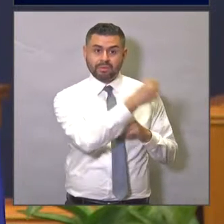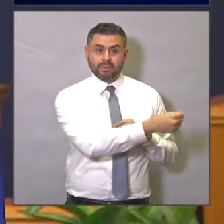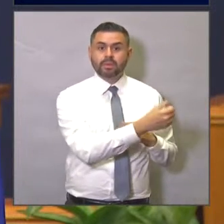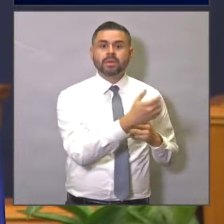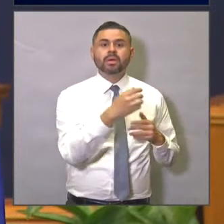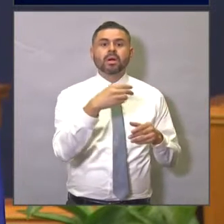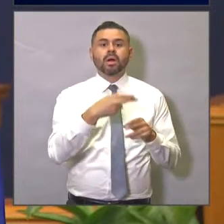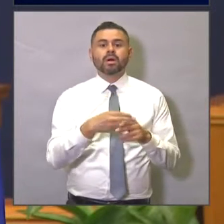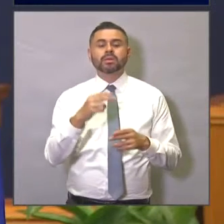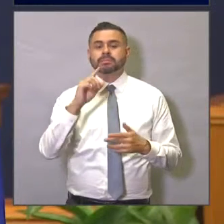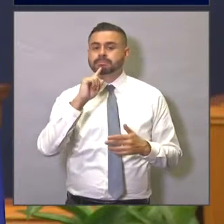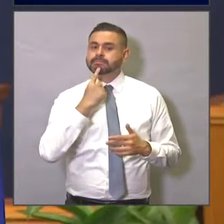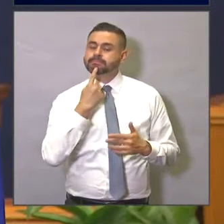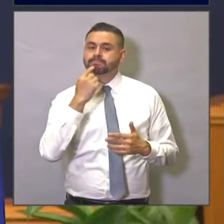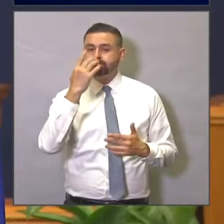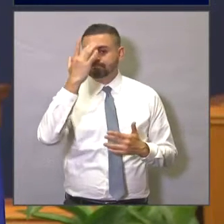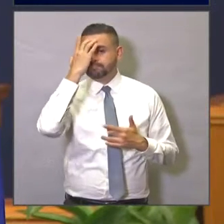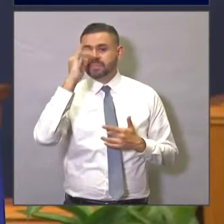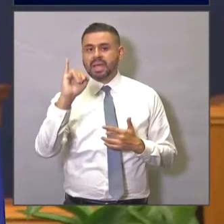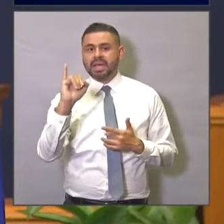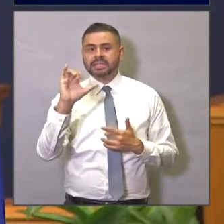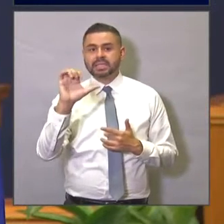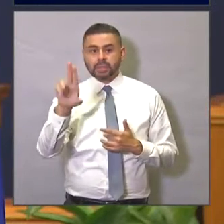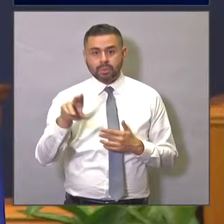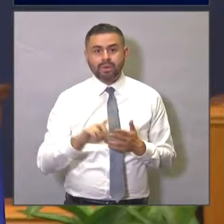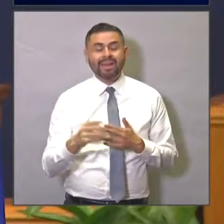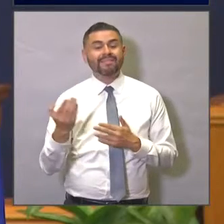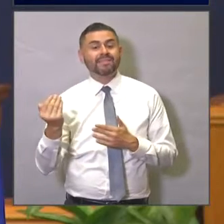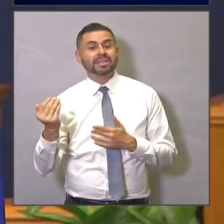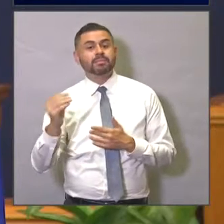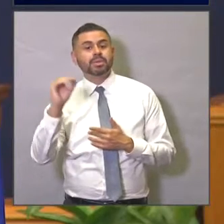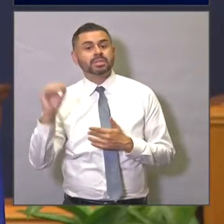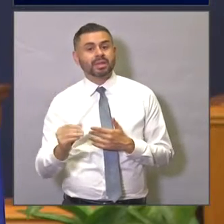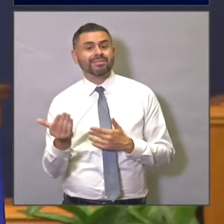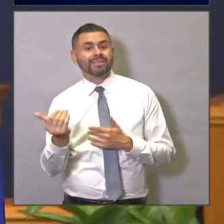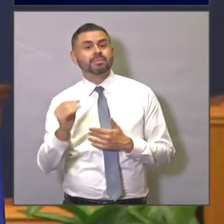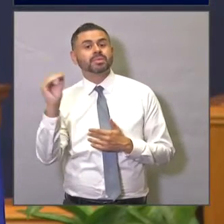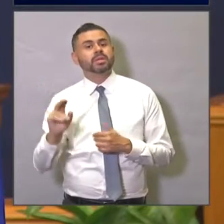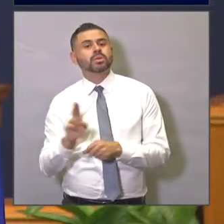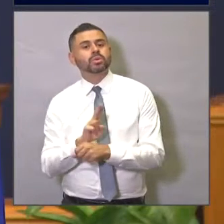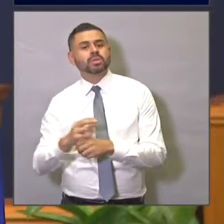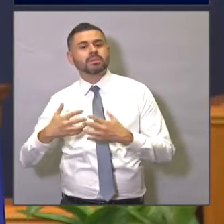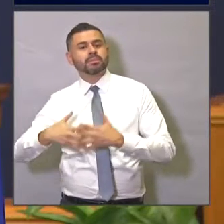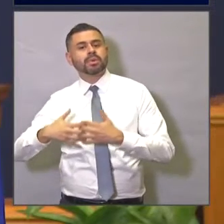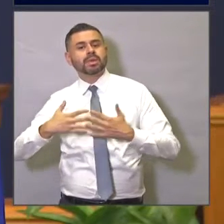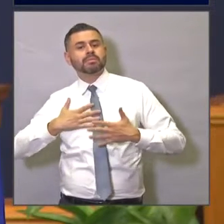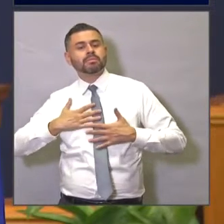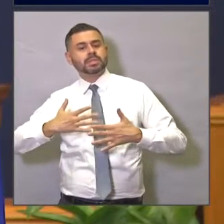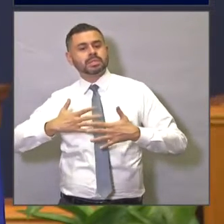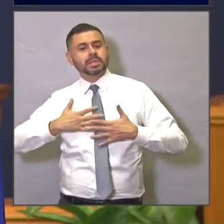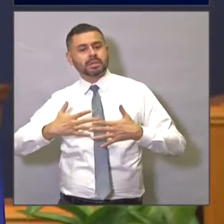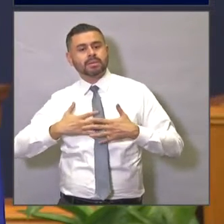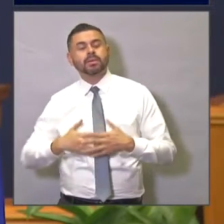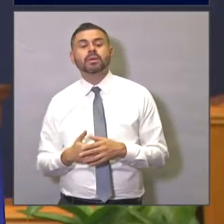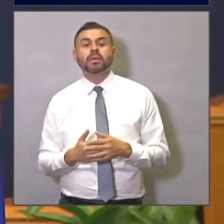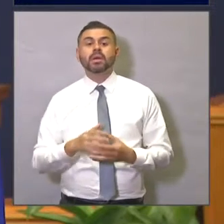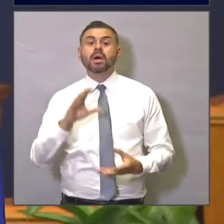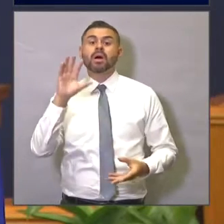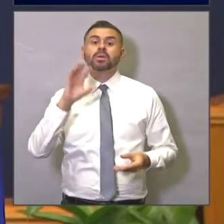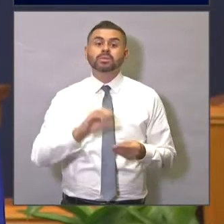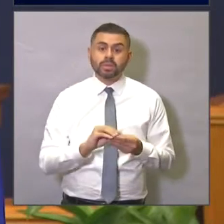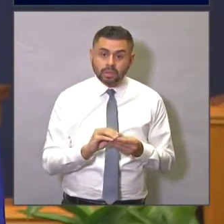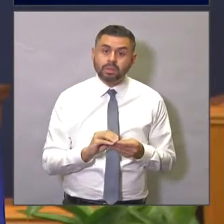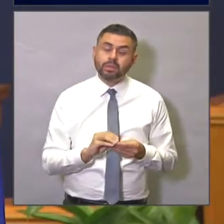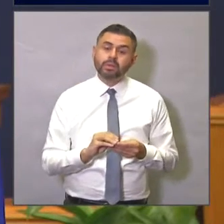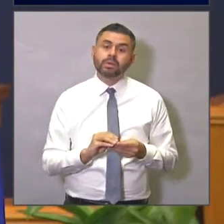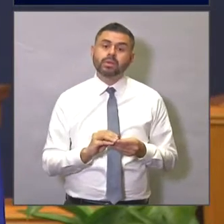unidades de cuidados intensivos y el 15% están en ventiladores. El total de casos confirmados en